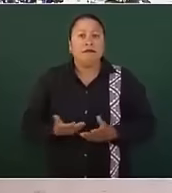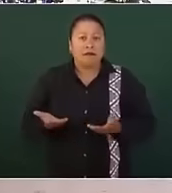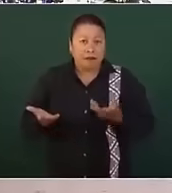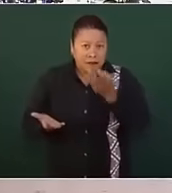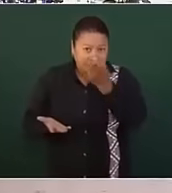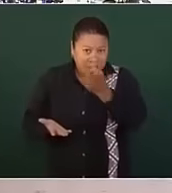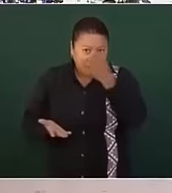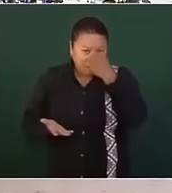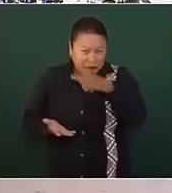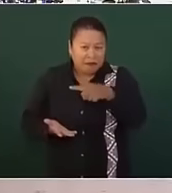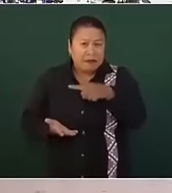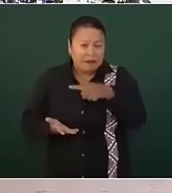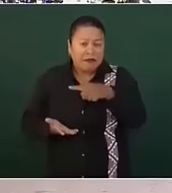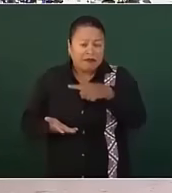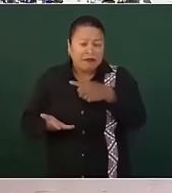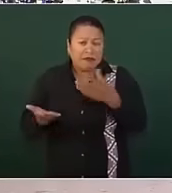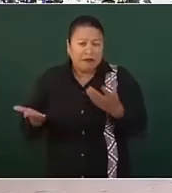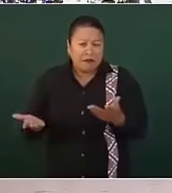ayudando